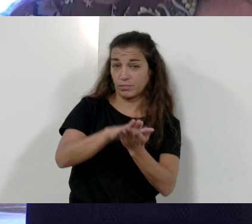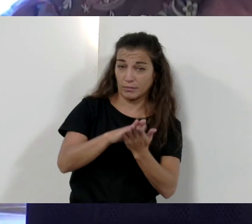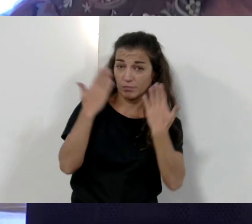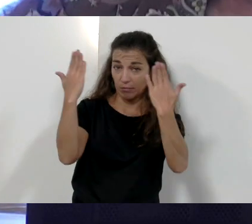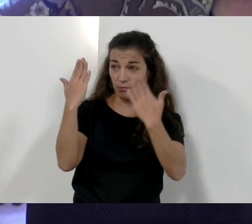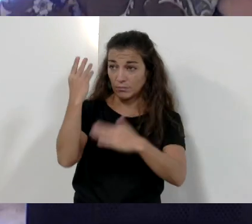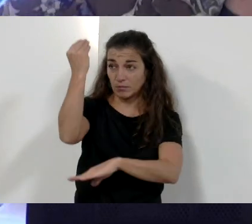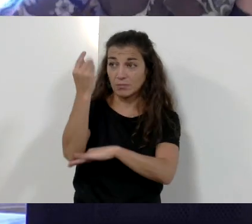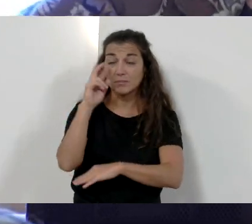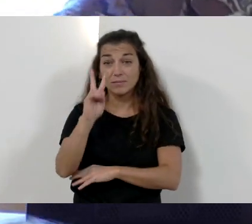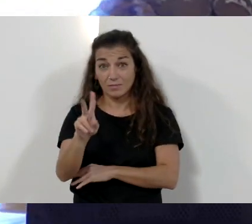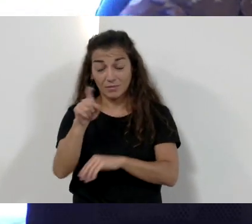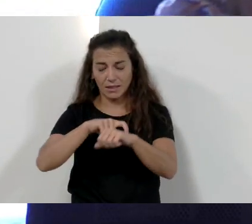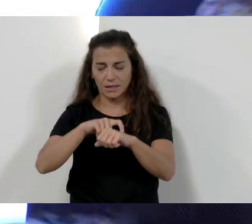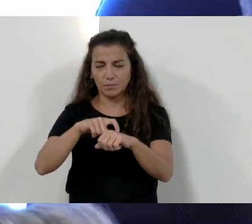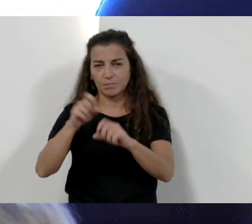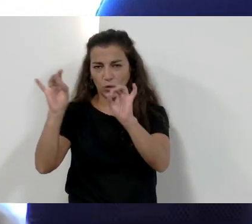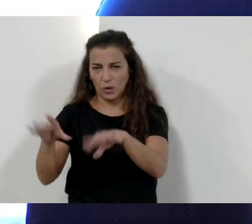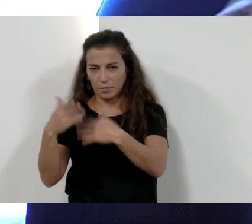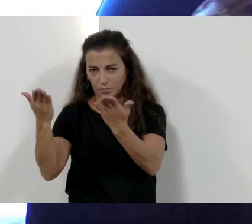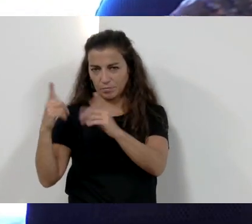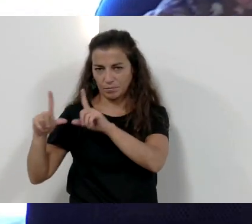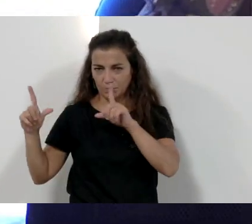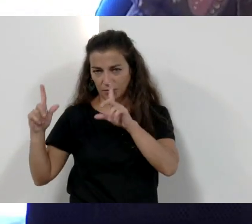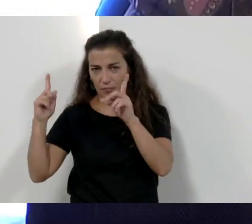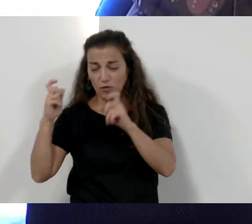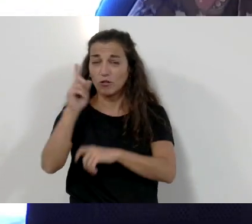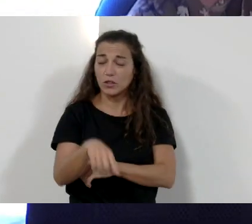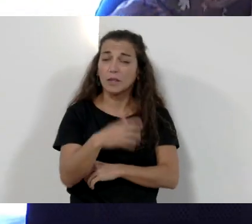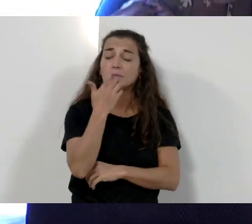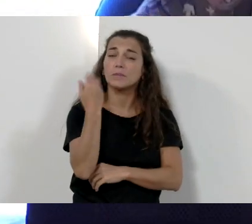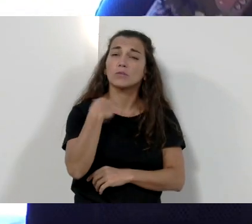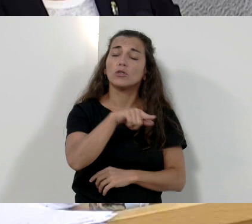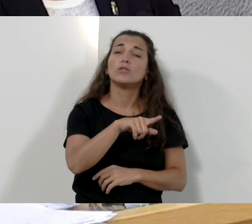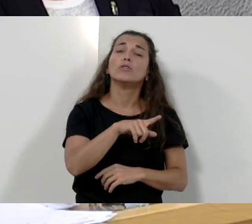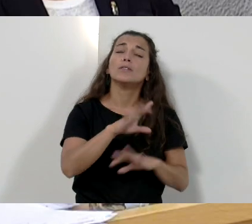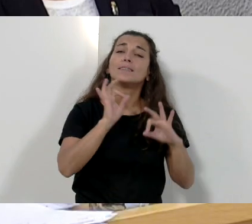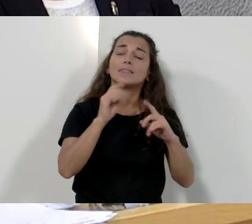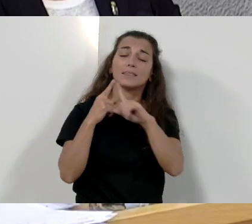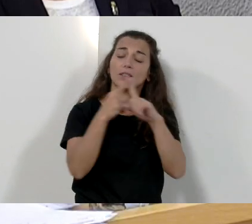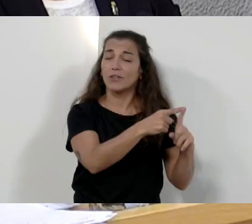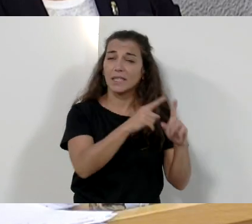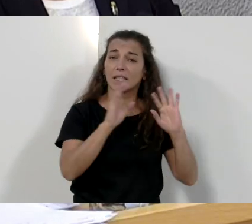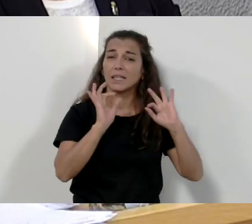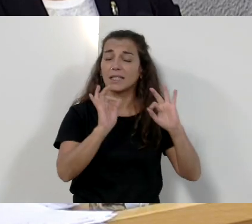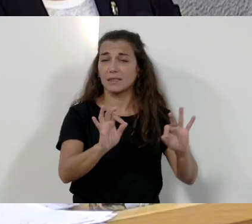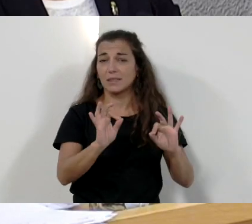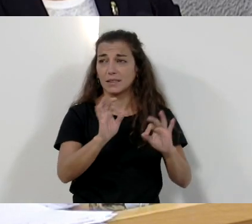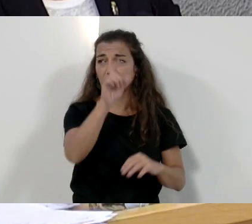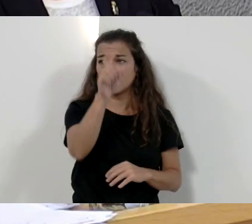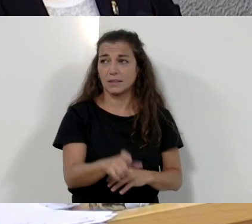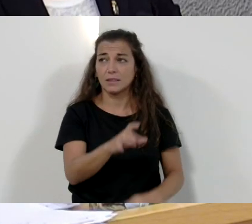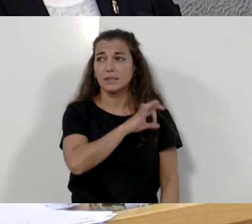O cuando el referente de la señora alcaldesa, señora Macías, que es Adolfo Suárez, que es su referente por el consenso y el espíritu